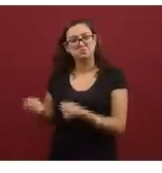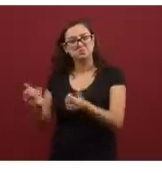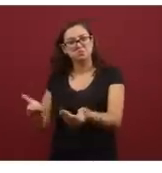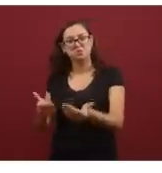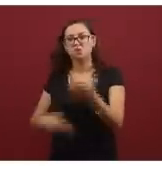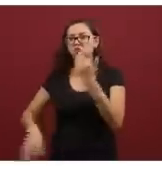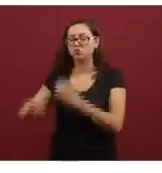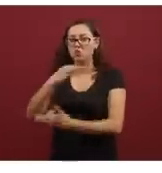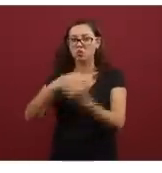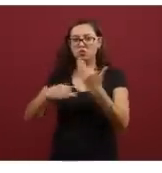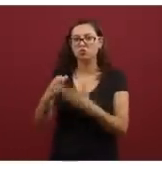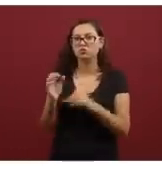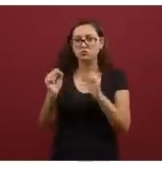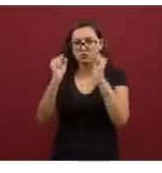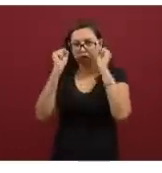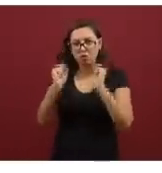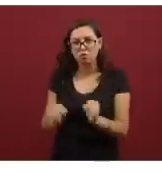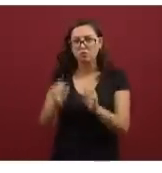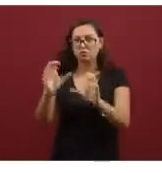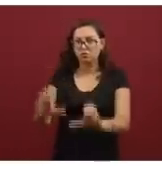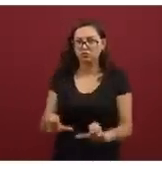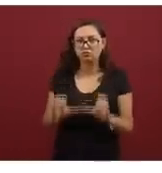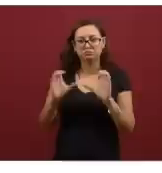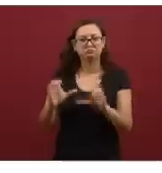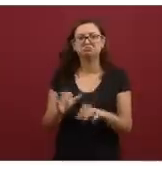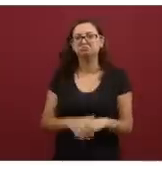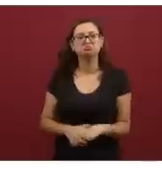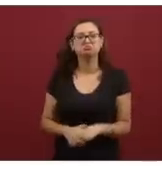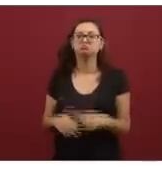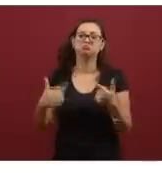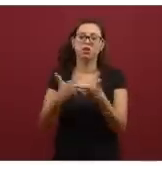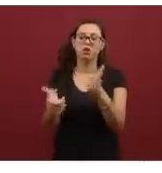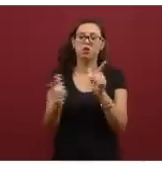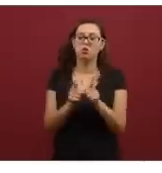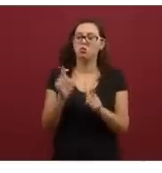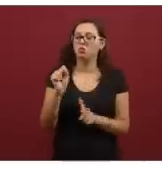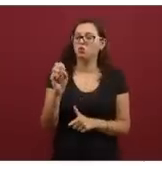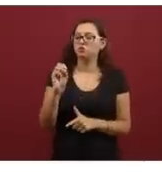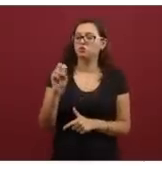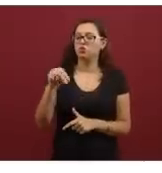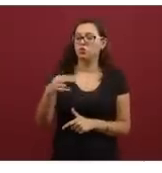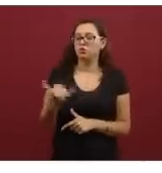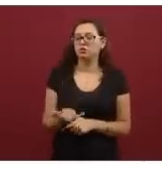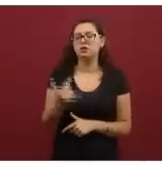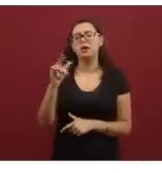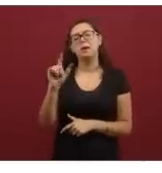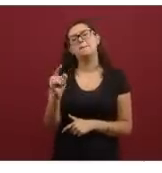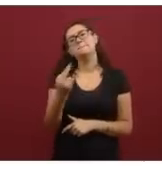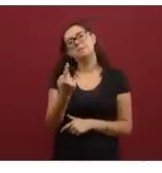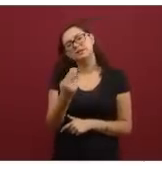todos los usuarios. Hay grupos como Grupo Sony, que está renovando el